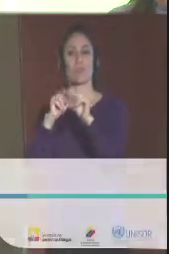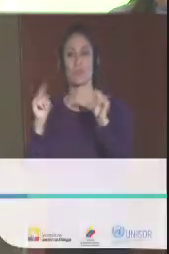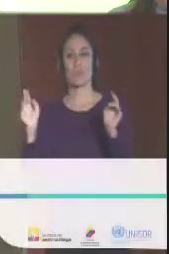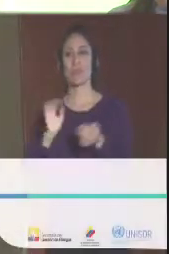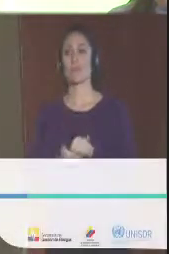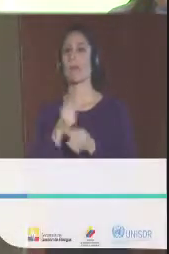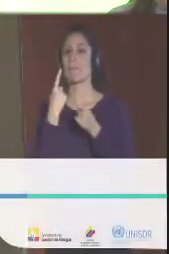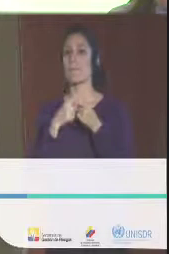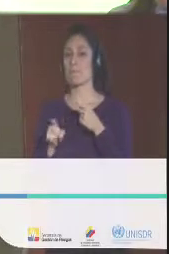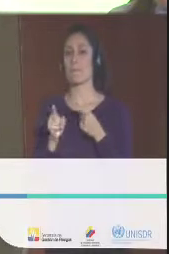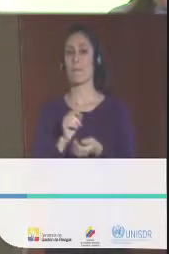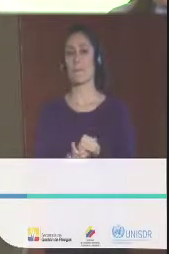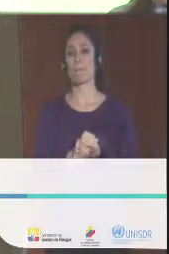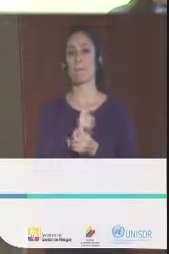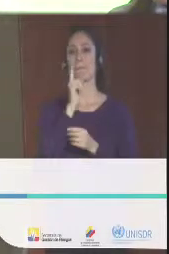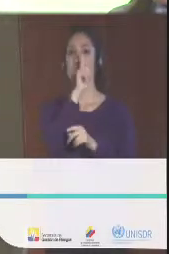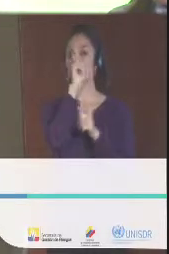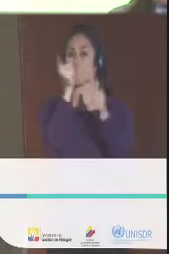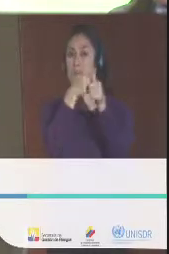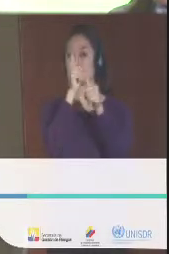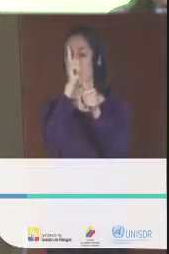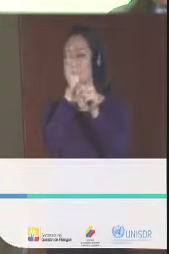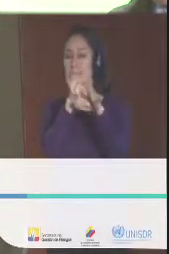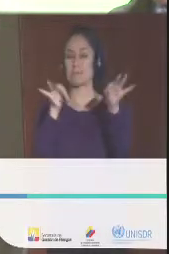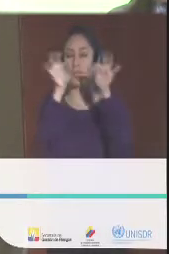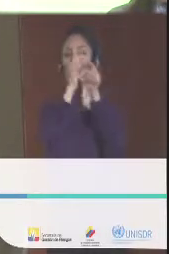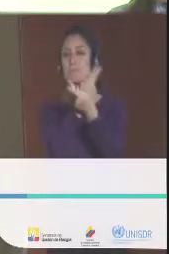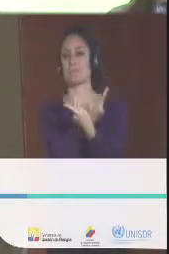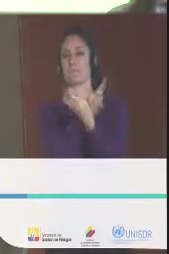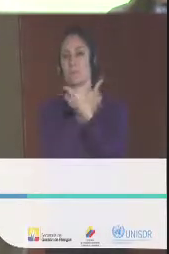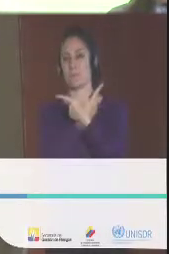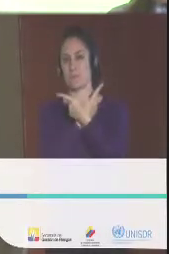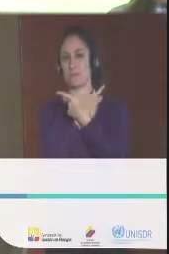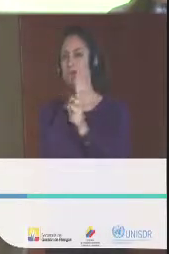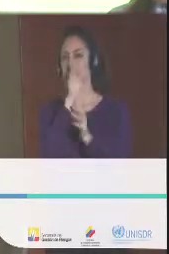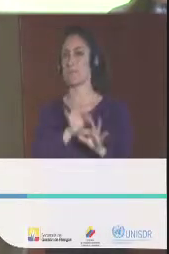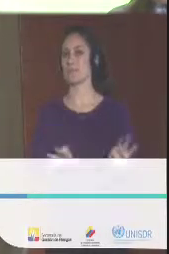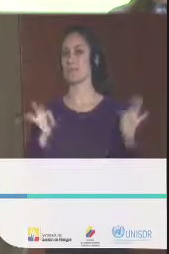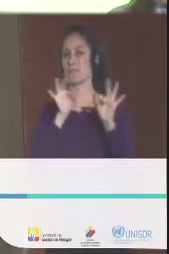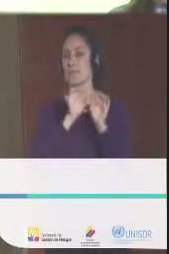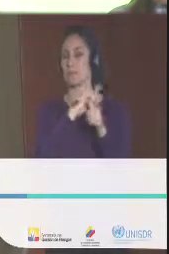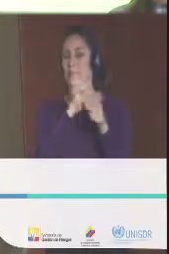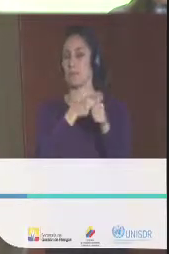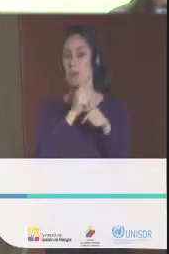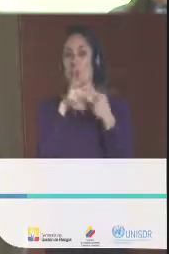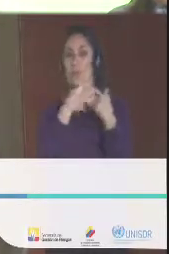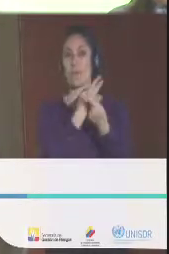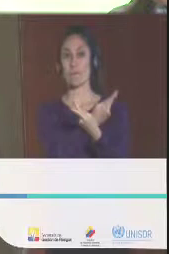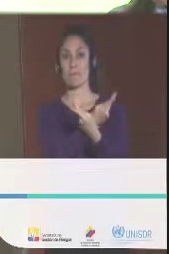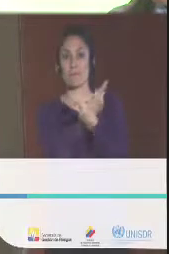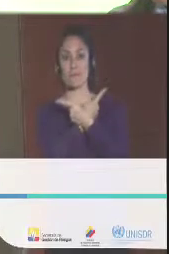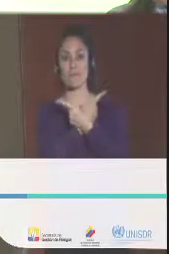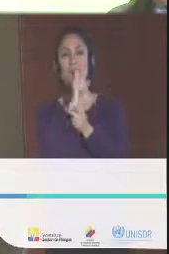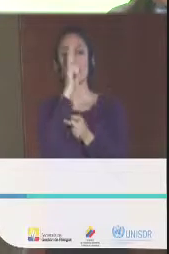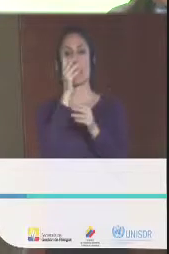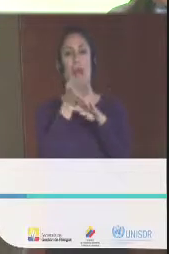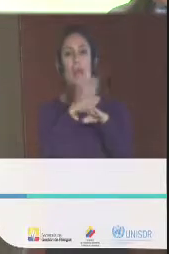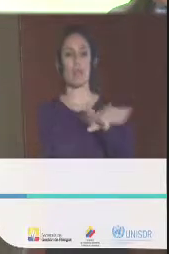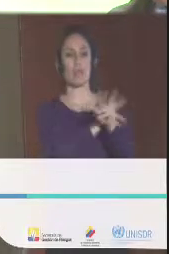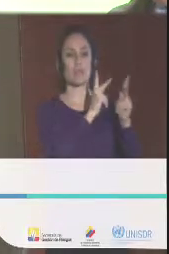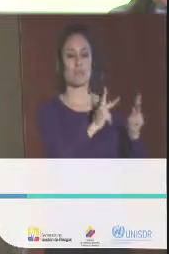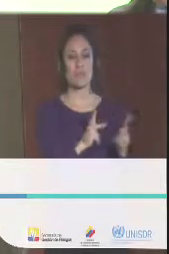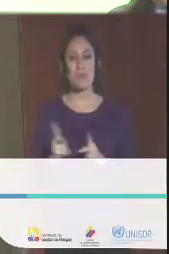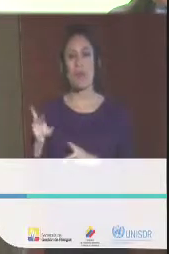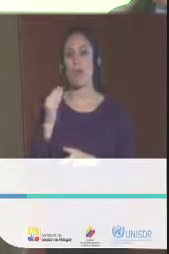hay elementos comunes. Primero, prevención, es decir, esa gestión prospectiva. Y esa prevención tiene que ver mucho con la planificación de